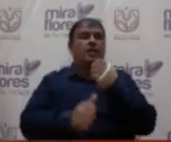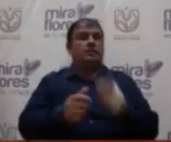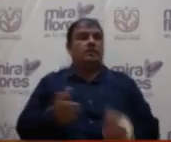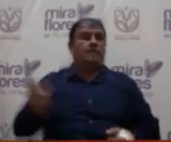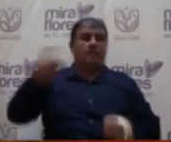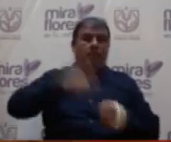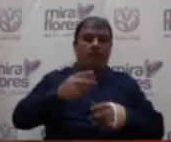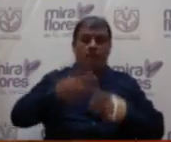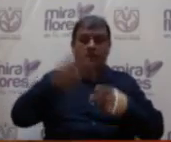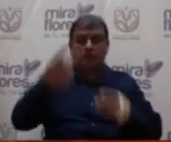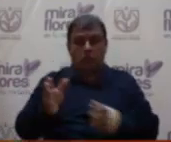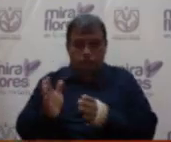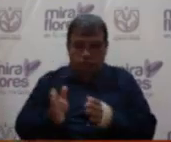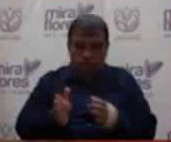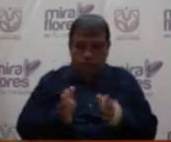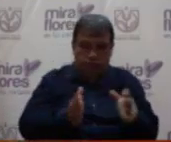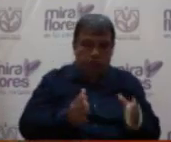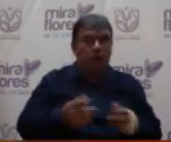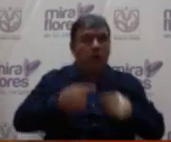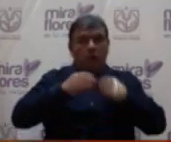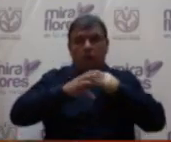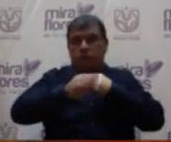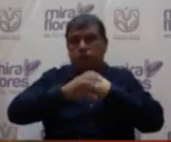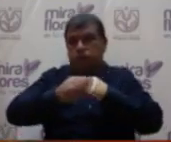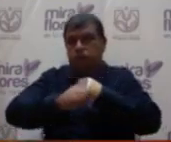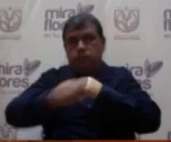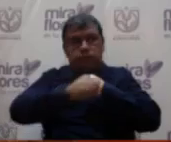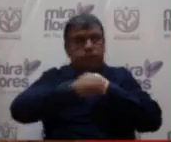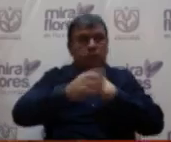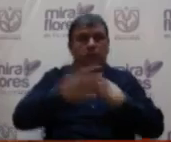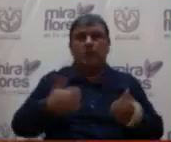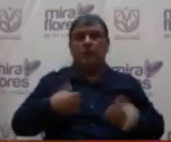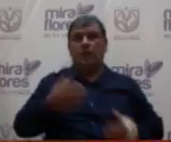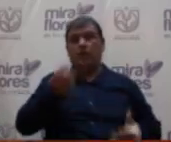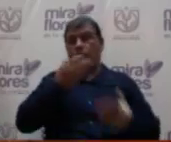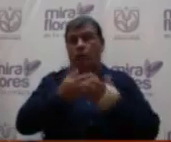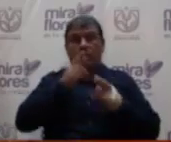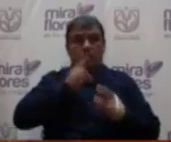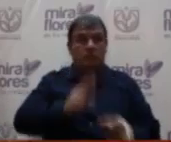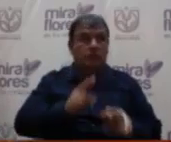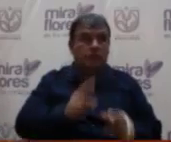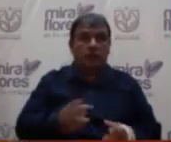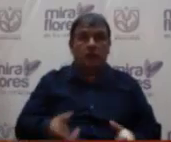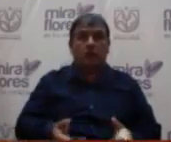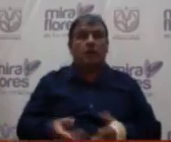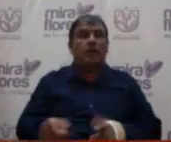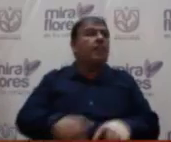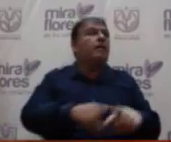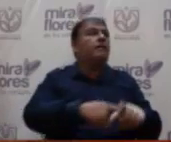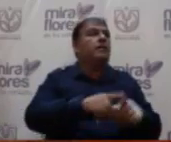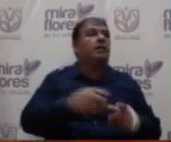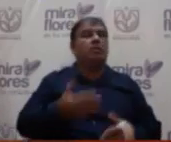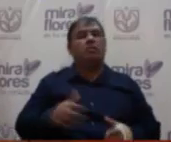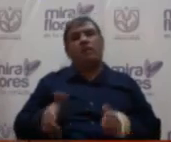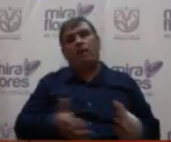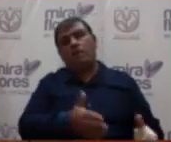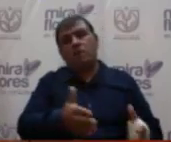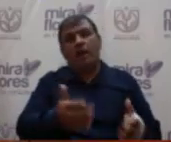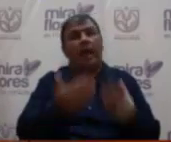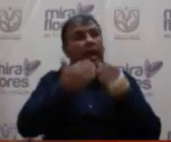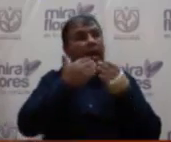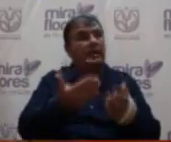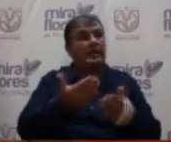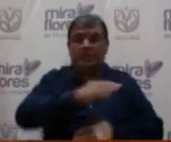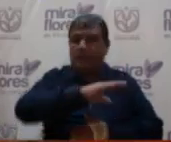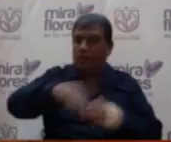la organización, por la promoción que han estado haciendo para que tener estos buenos resultados, y también de alguna manera